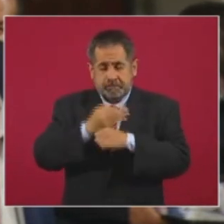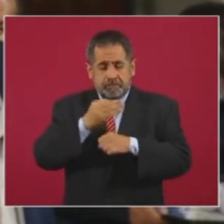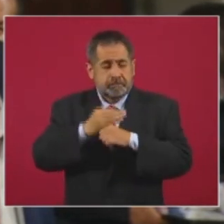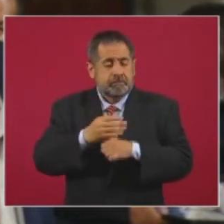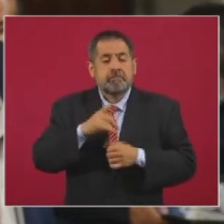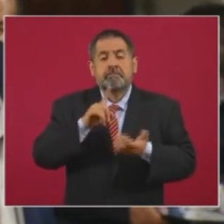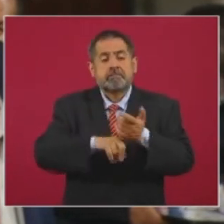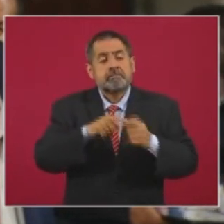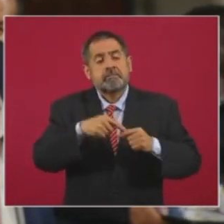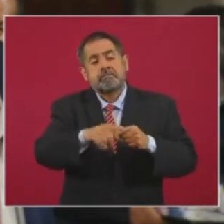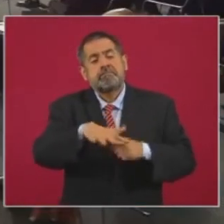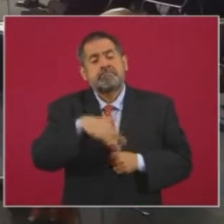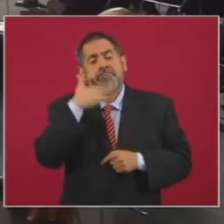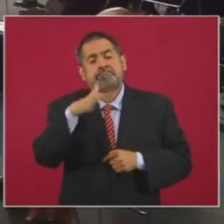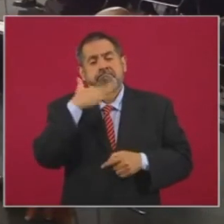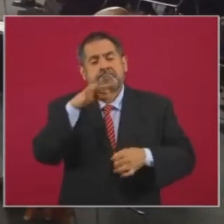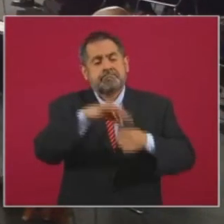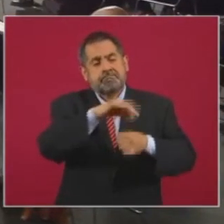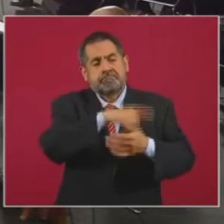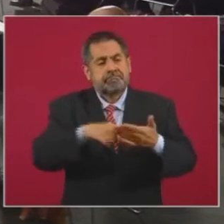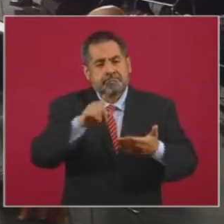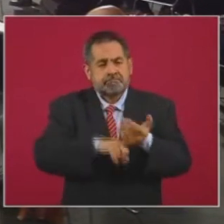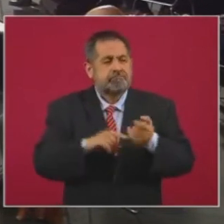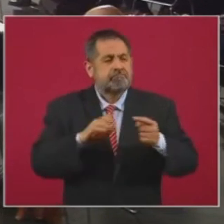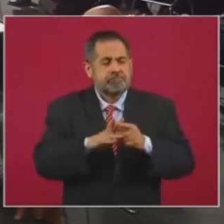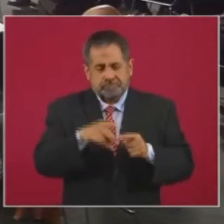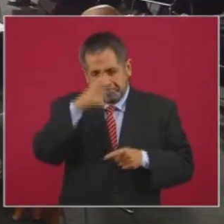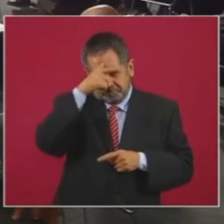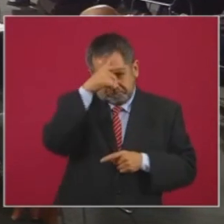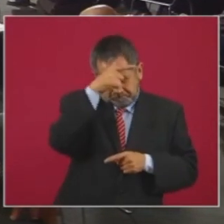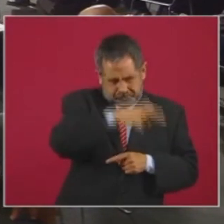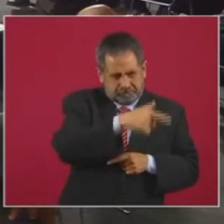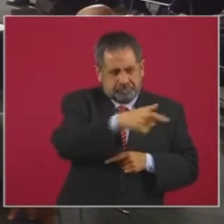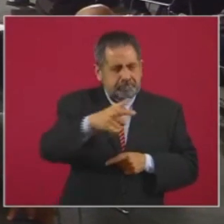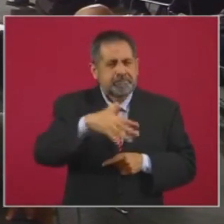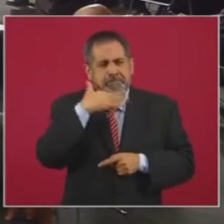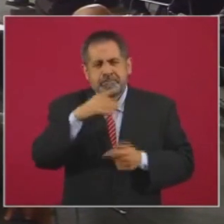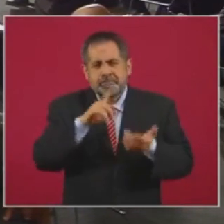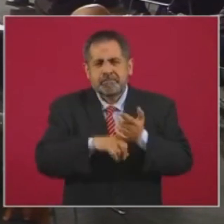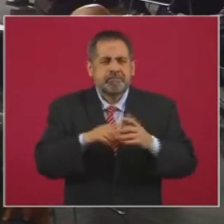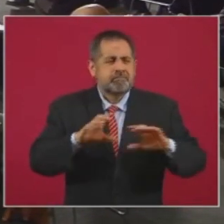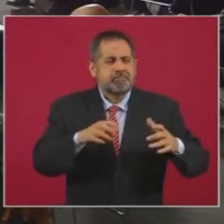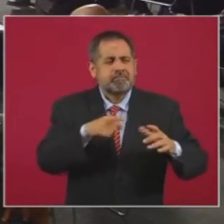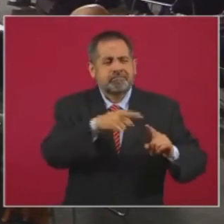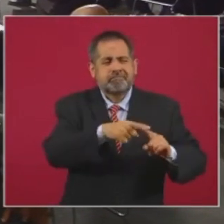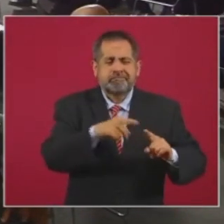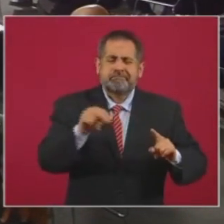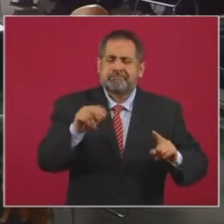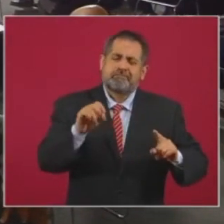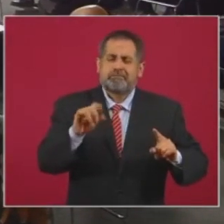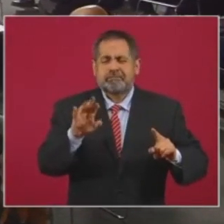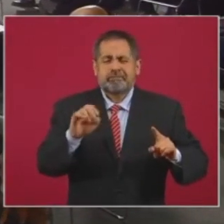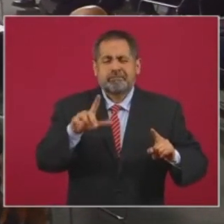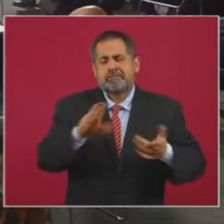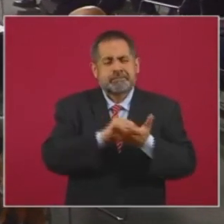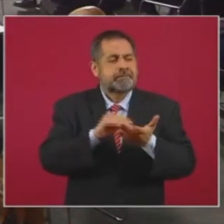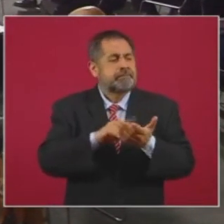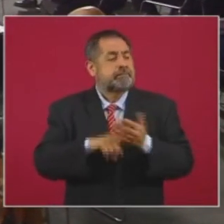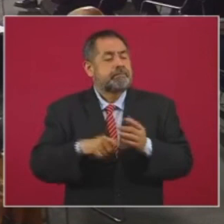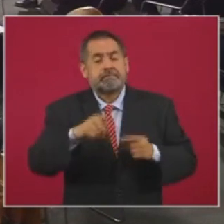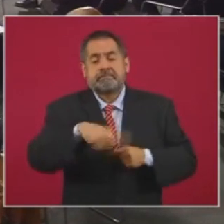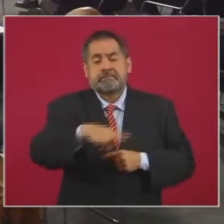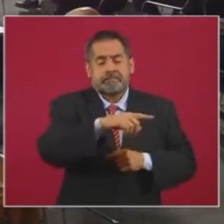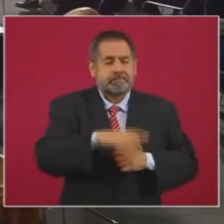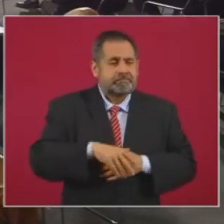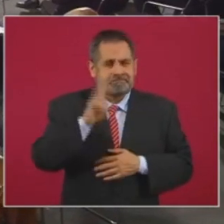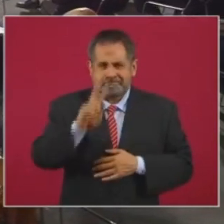fraude electoral que evidencia que la corrupción está presente y que las peores prácticas del neoliberalismo siguen presentes. Es un